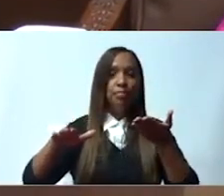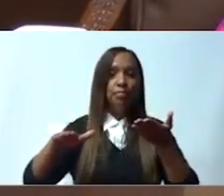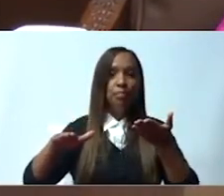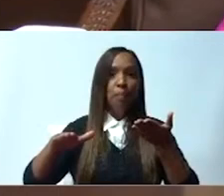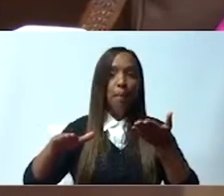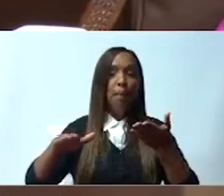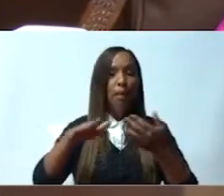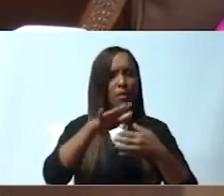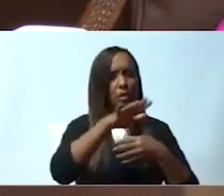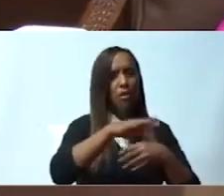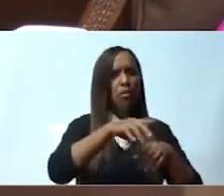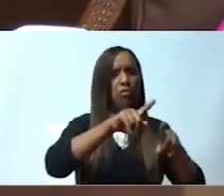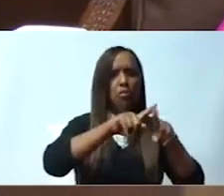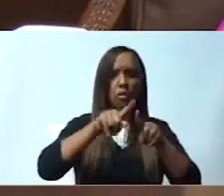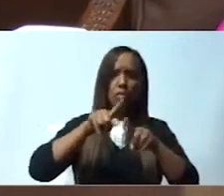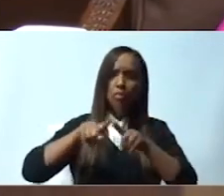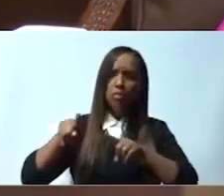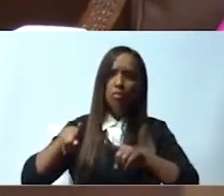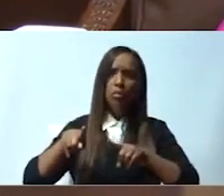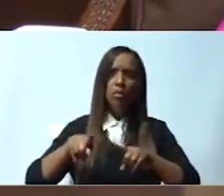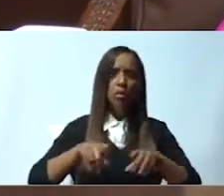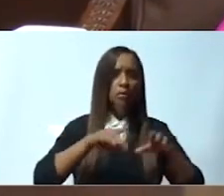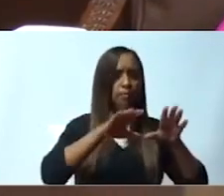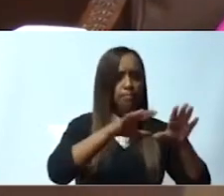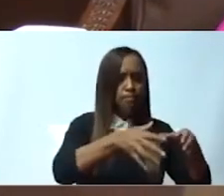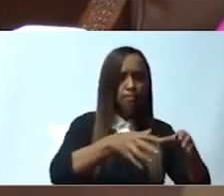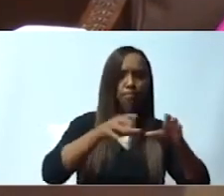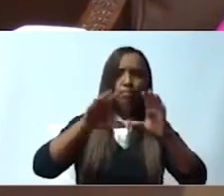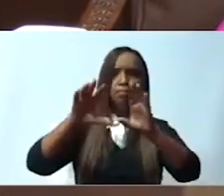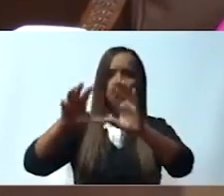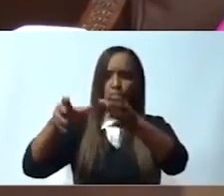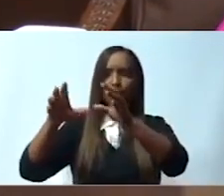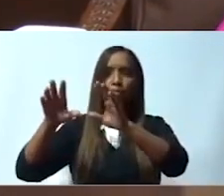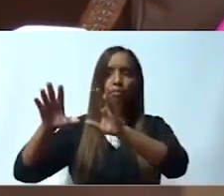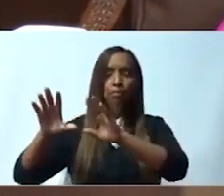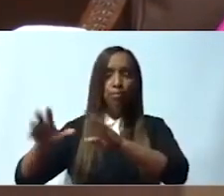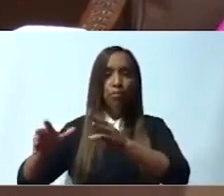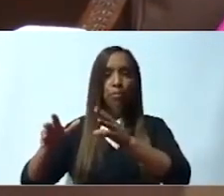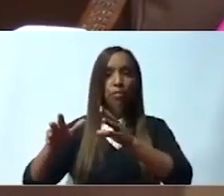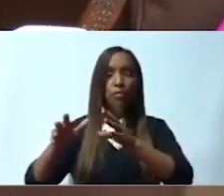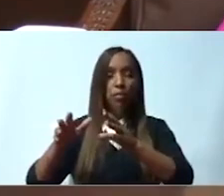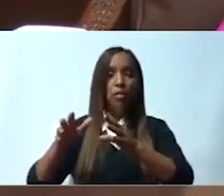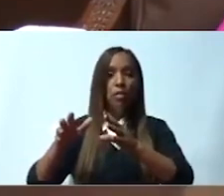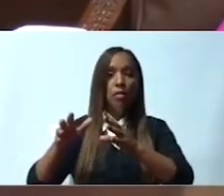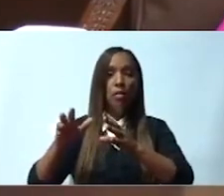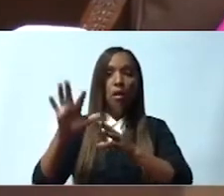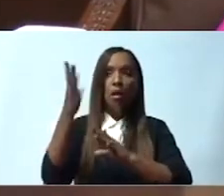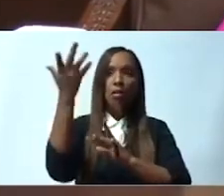áreas verdes y parte del cinturón verde que lamentablemente